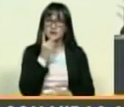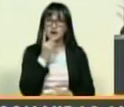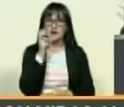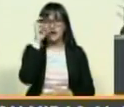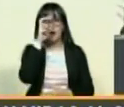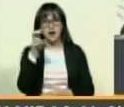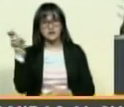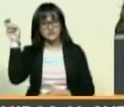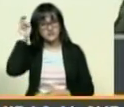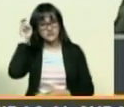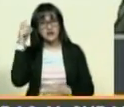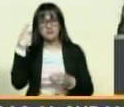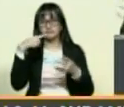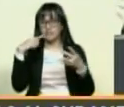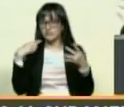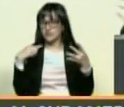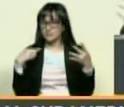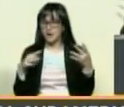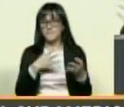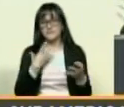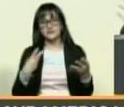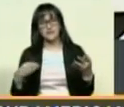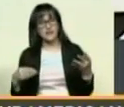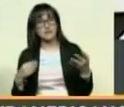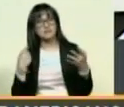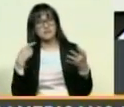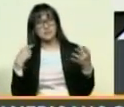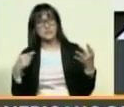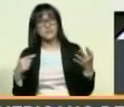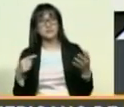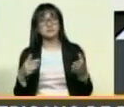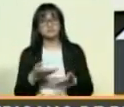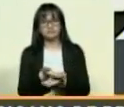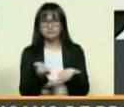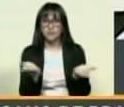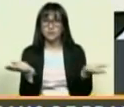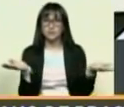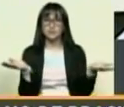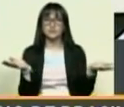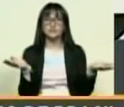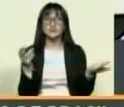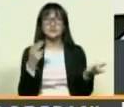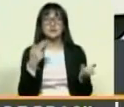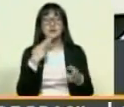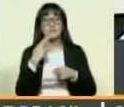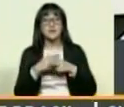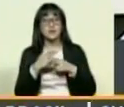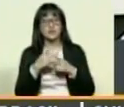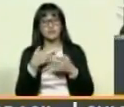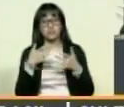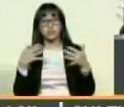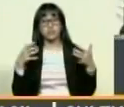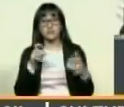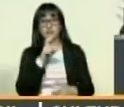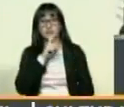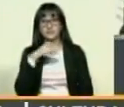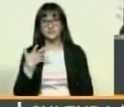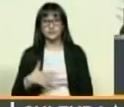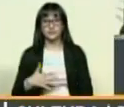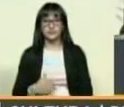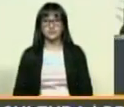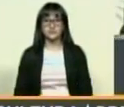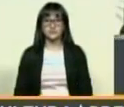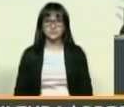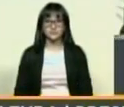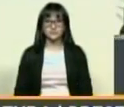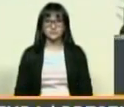Denis Moncada, de la vicepresidenta Rosario, de compañero Valdrak, no pronuncio tu apellido porque es muy complicado, y